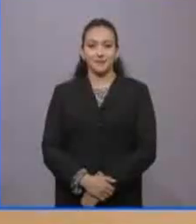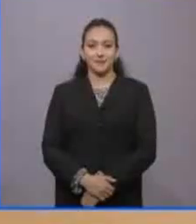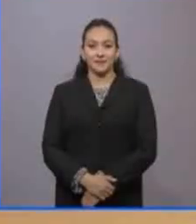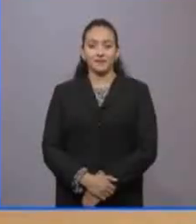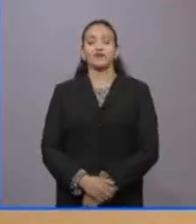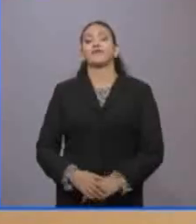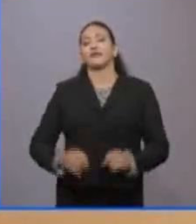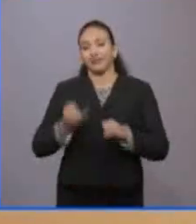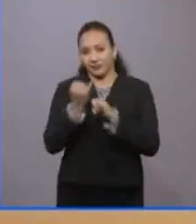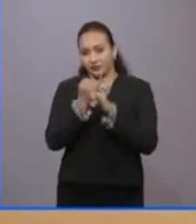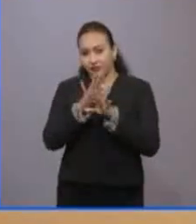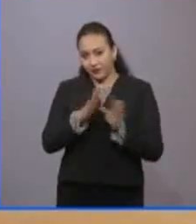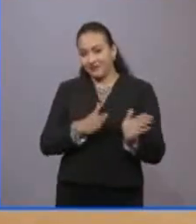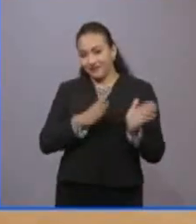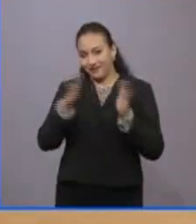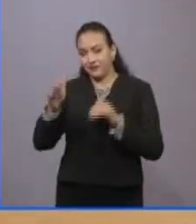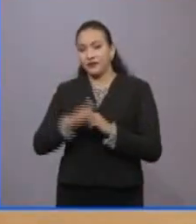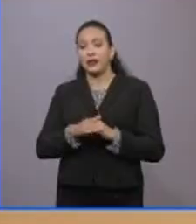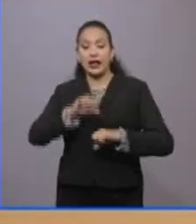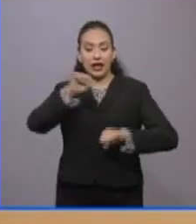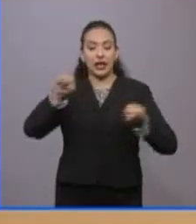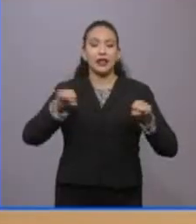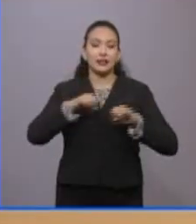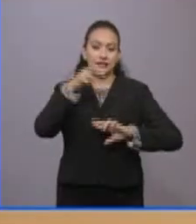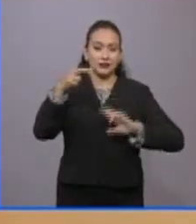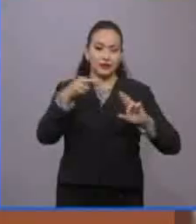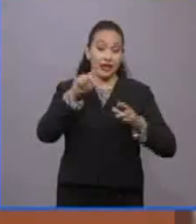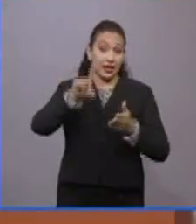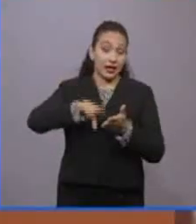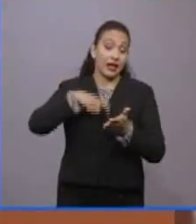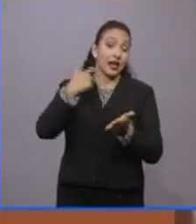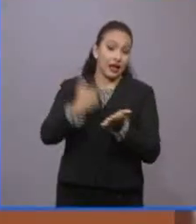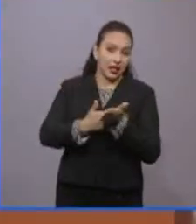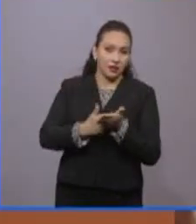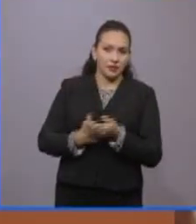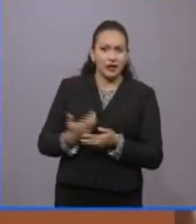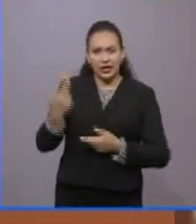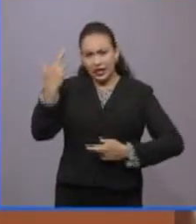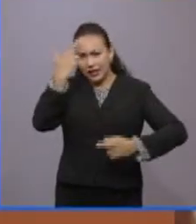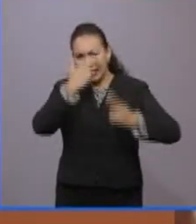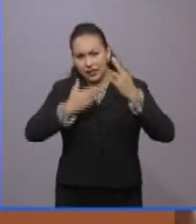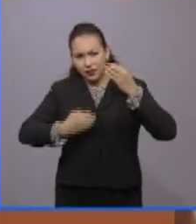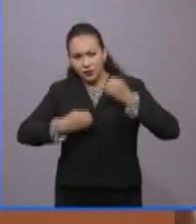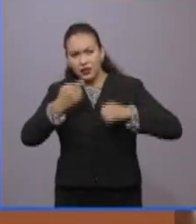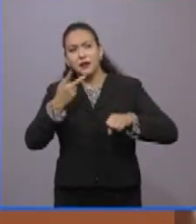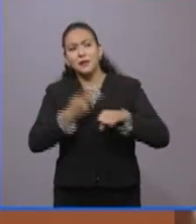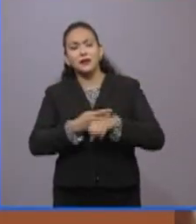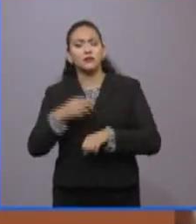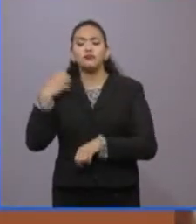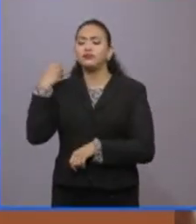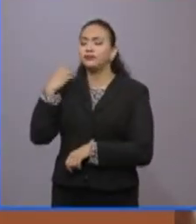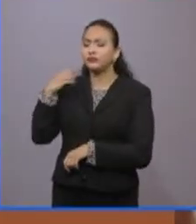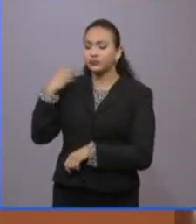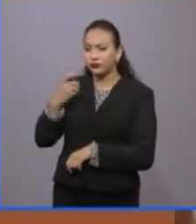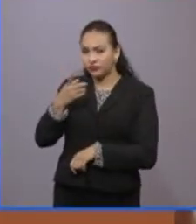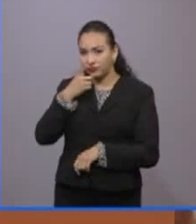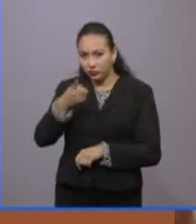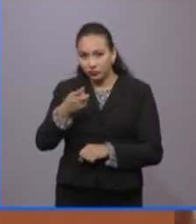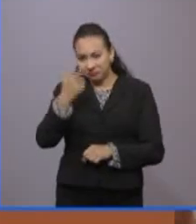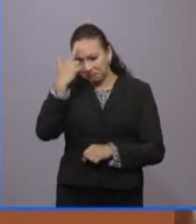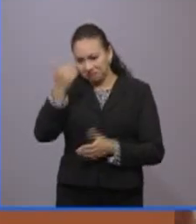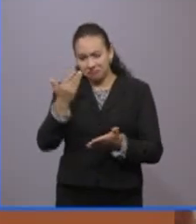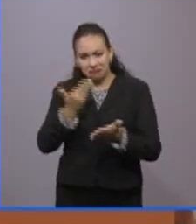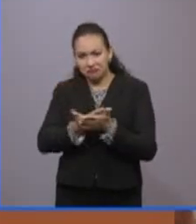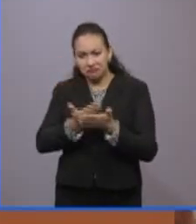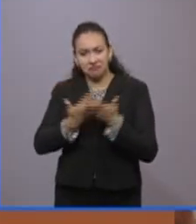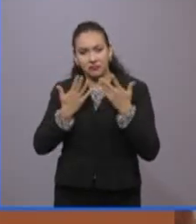En más información, la Sala Regional Jalapa revocó la sentencia del Tribunal Electoral de Oaxaca que declaró infundada la